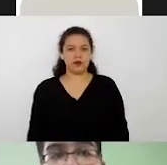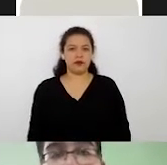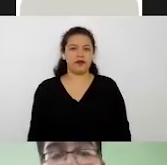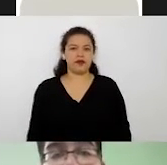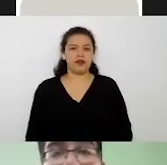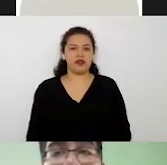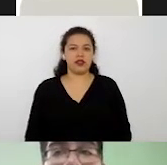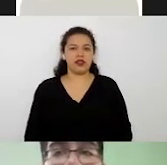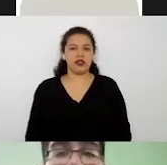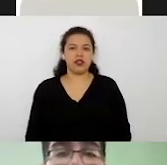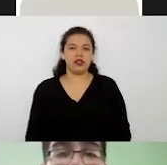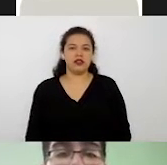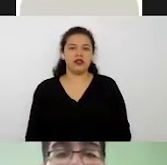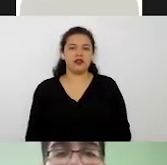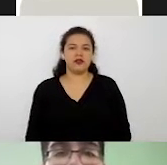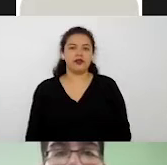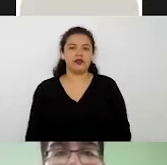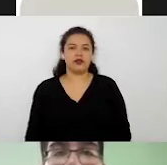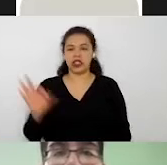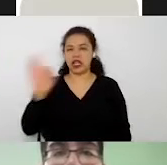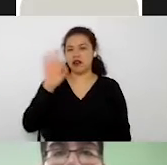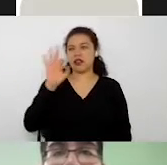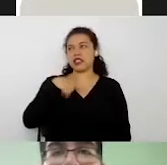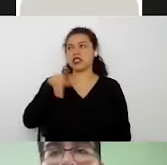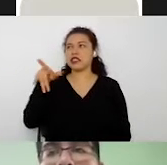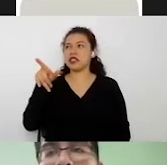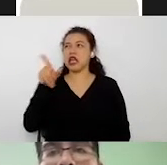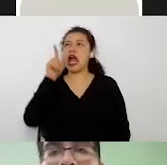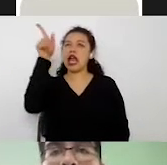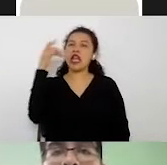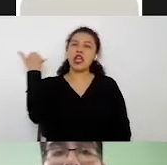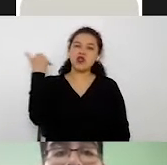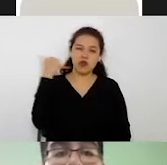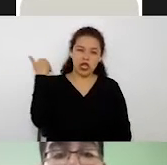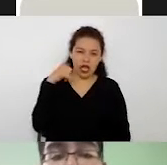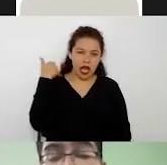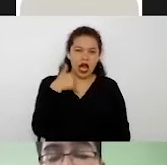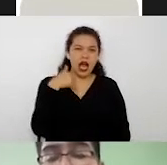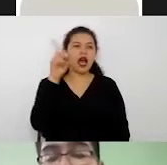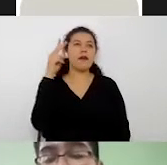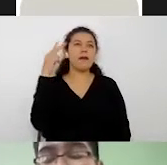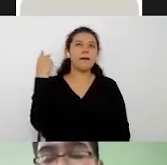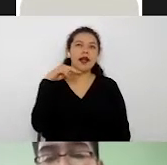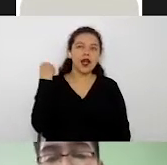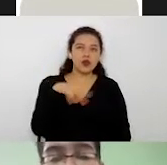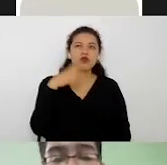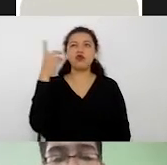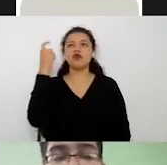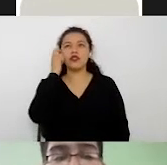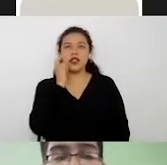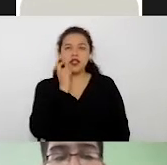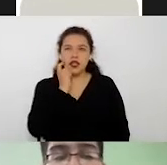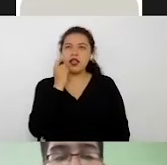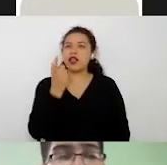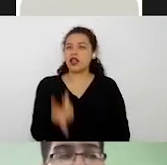si lo ponemos quizás a consideración en Yucatán, en Veracruz, en Guerrero, que